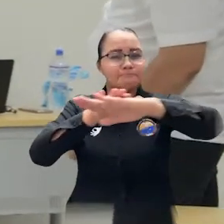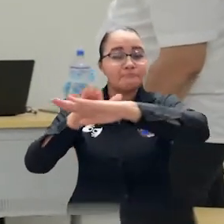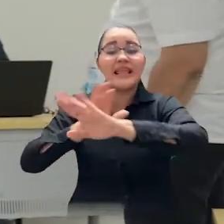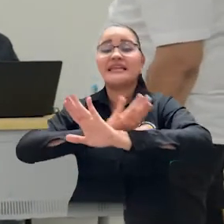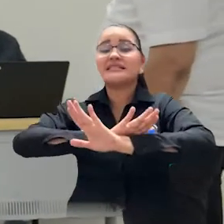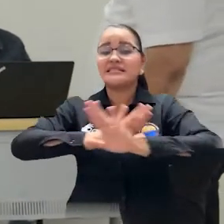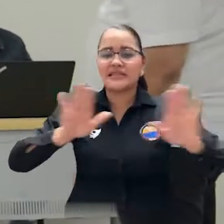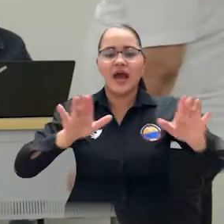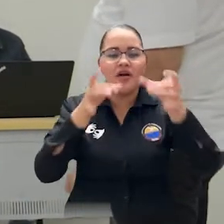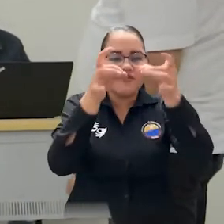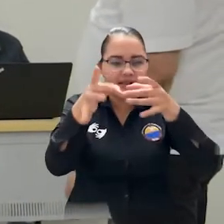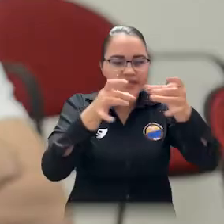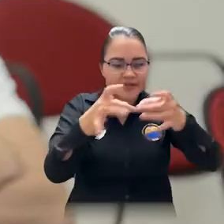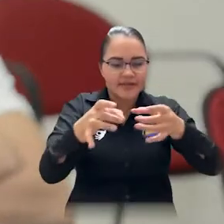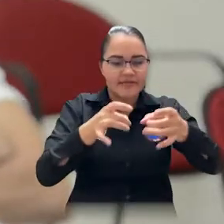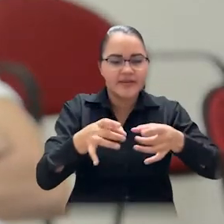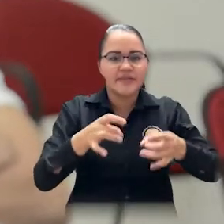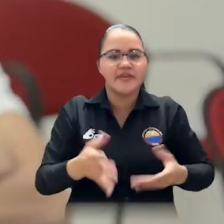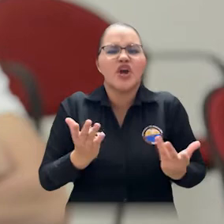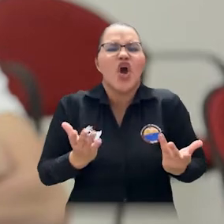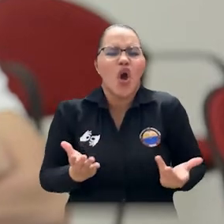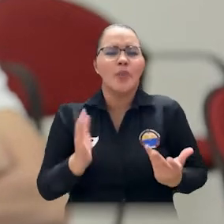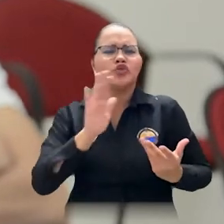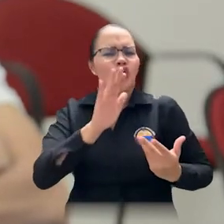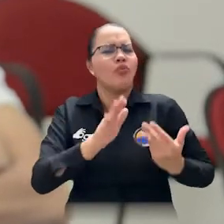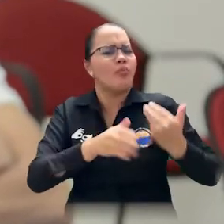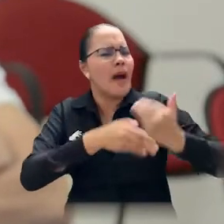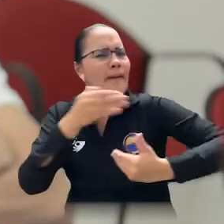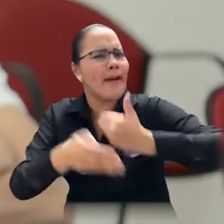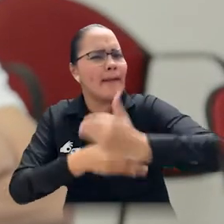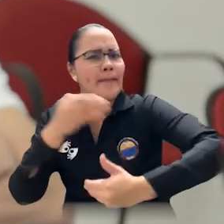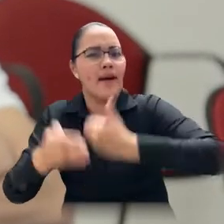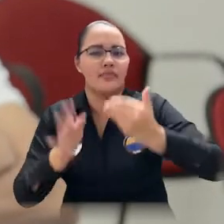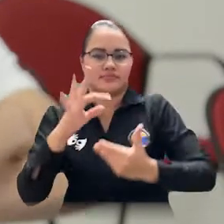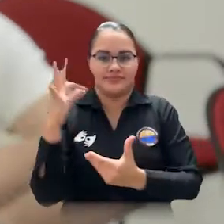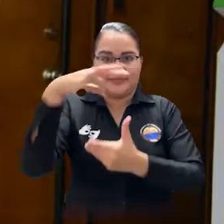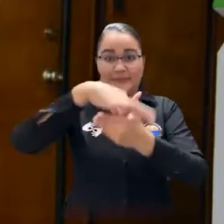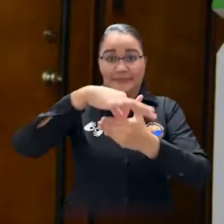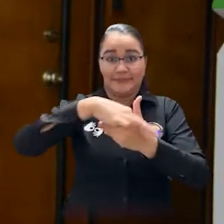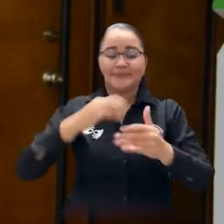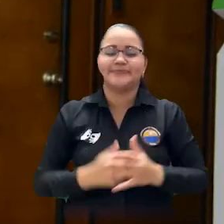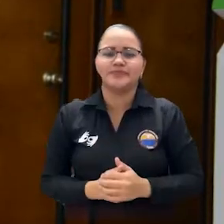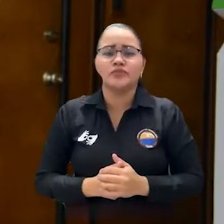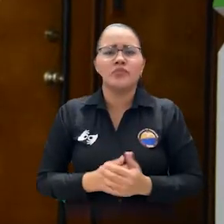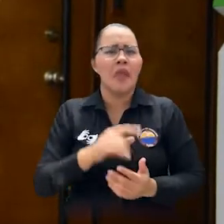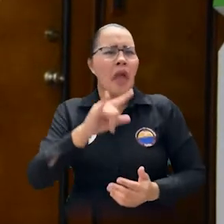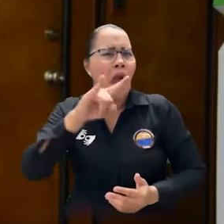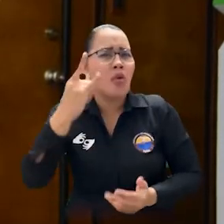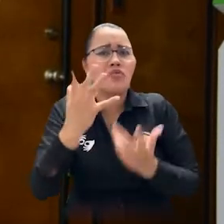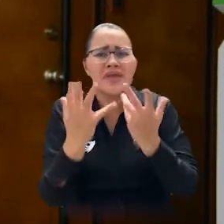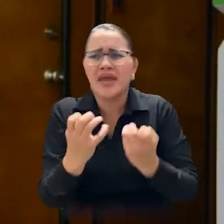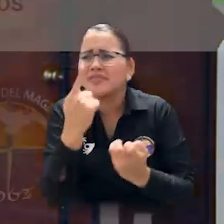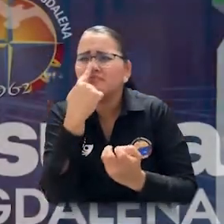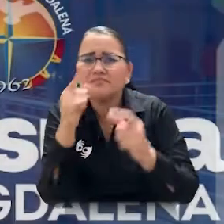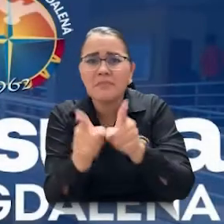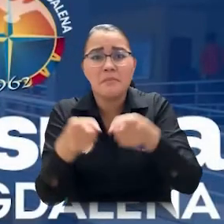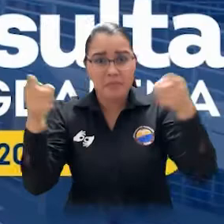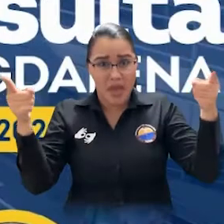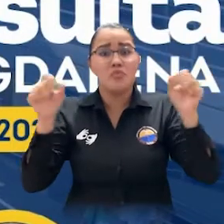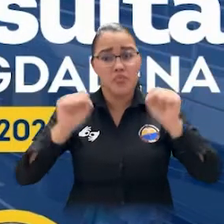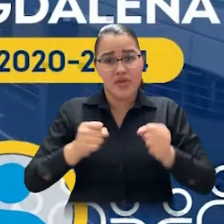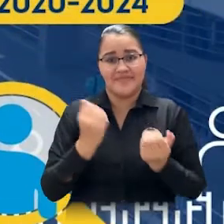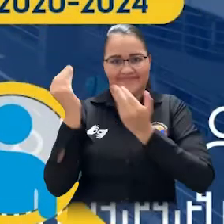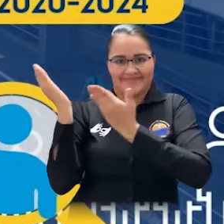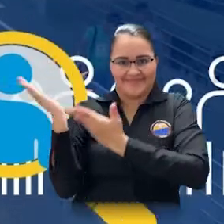-2024, expidió el cronograma de consulta que describe las etapas en las que se cumplirá el proceso, el cual puede